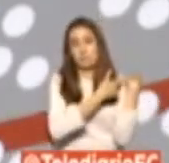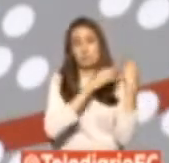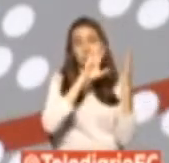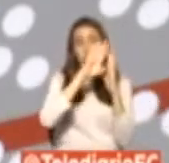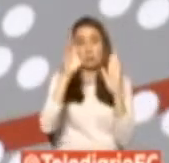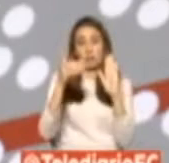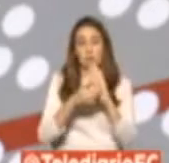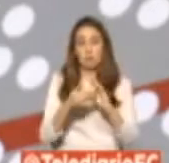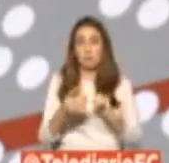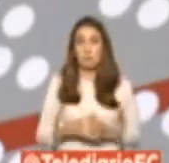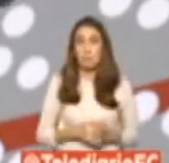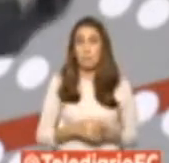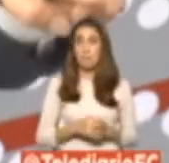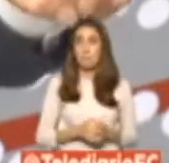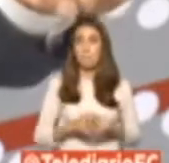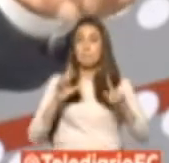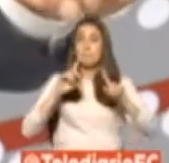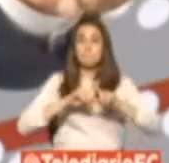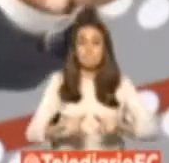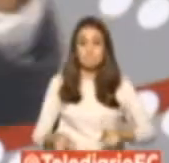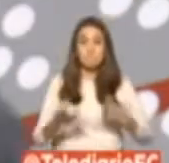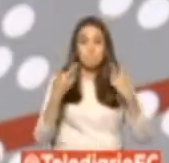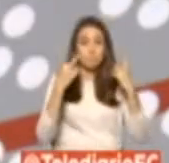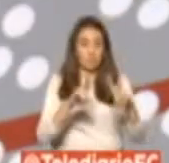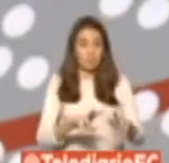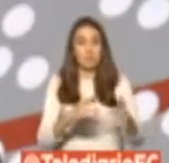Código Orgánico Integral Penal, pero también una